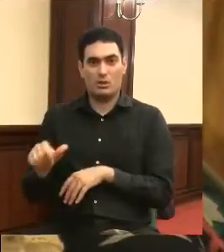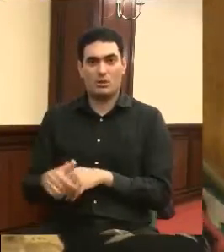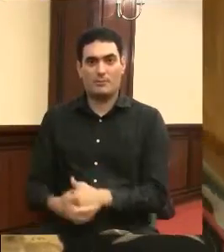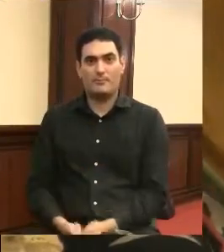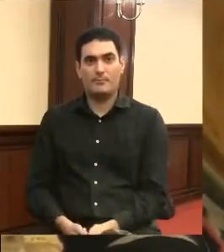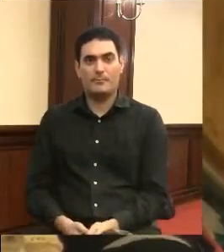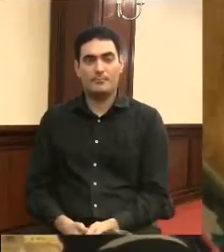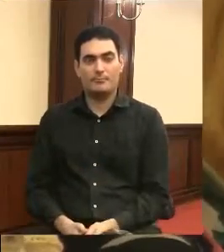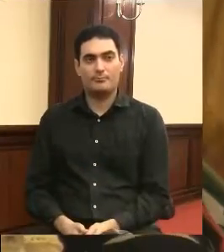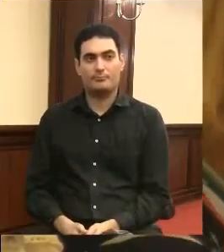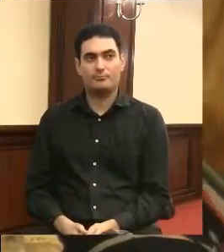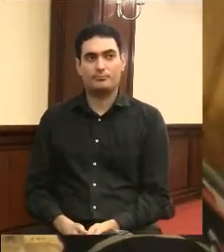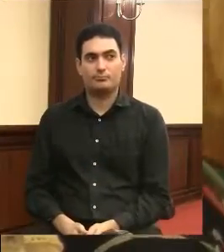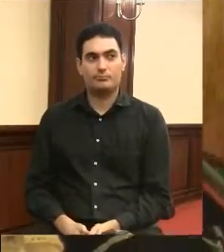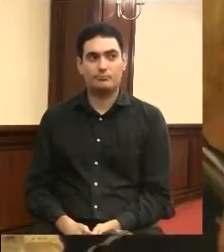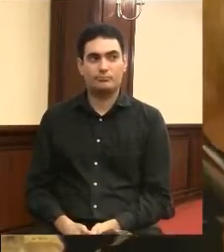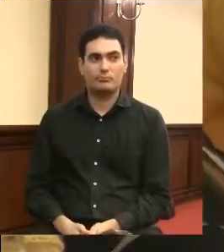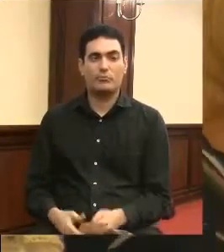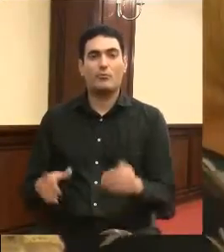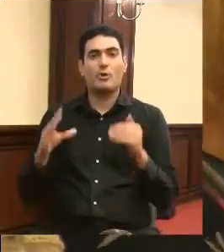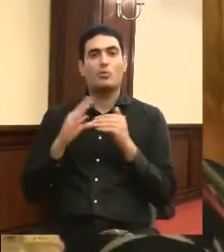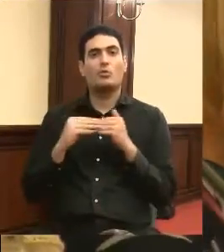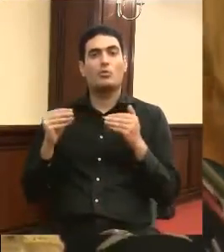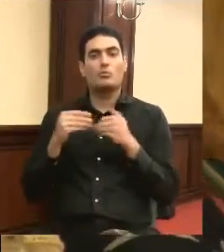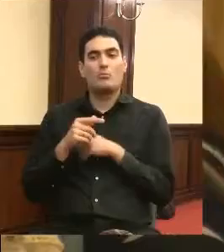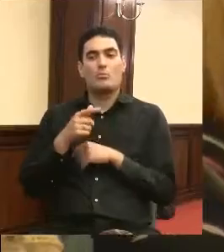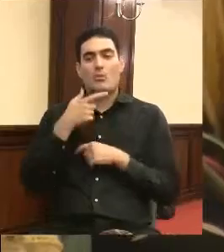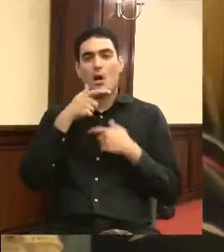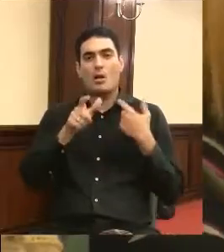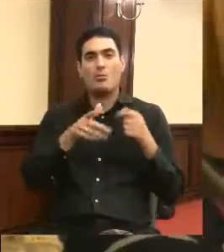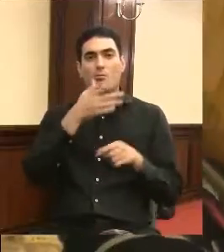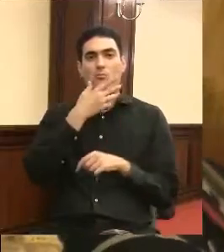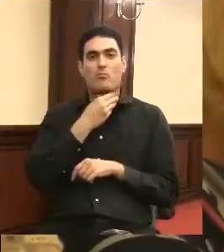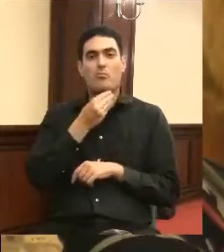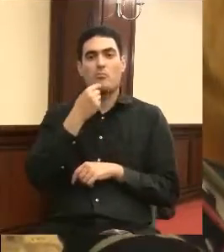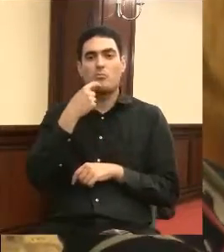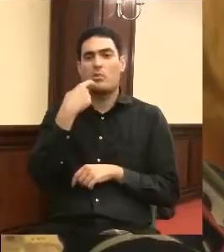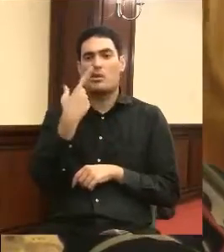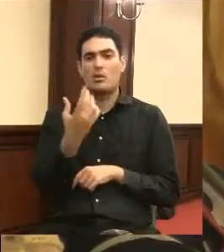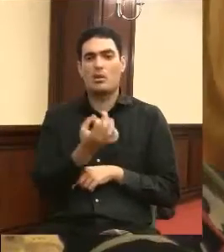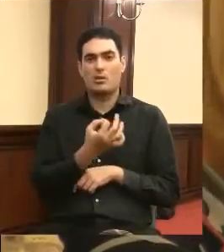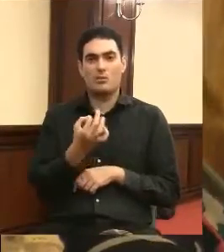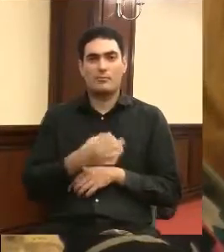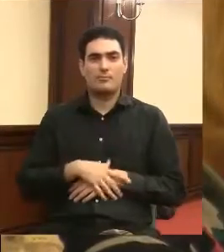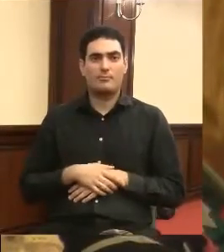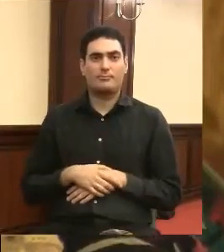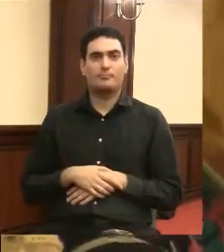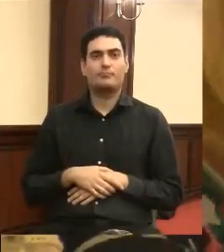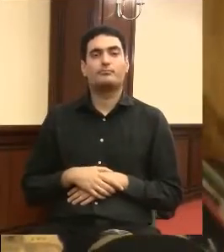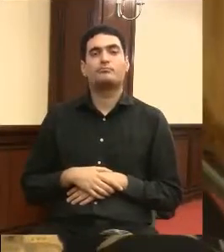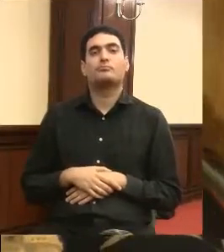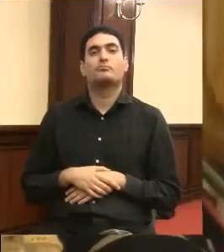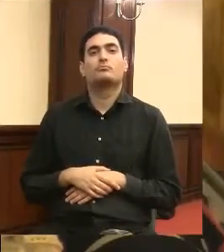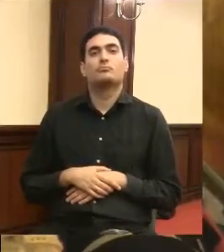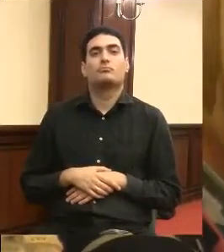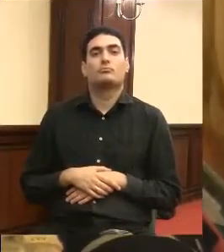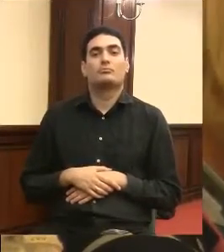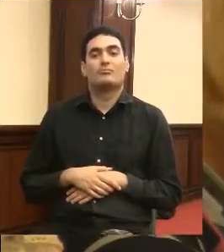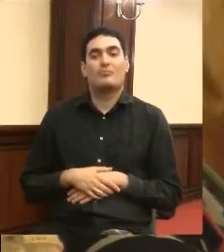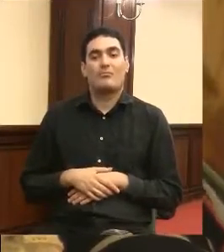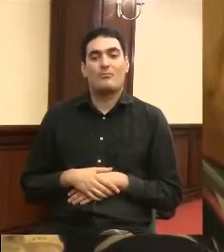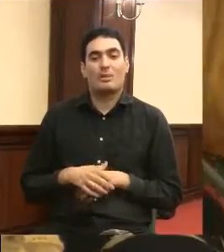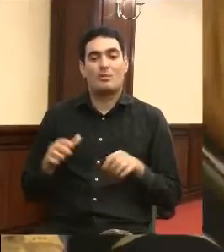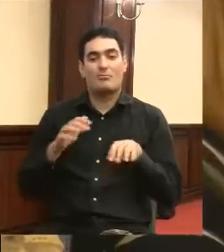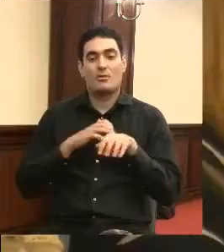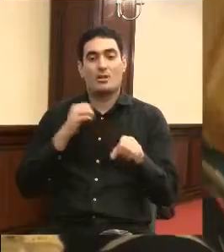3 años y que algunos de los contratos son por 2 horas a la semana. A los usuarios, en un mail de palabras bonitas, se les